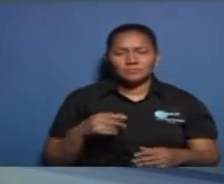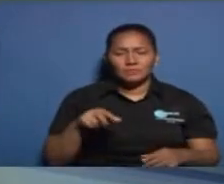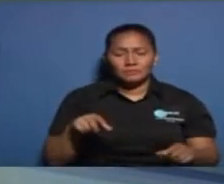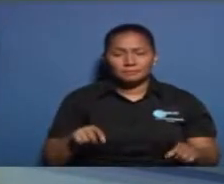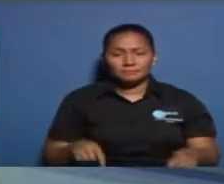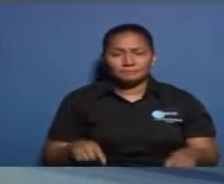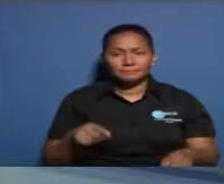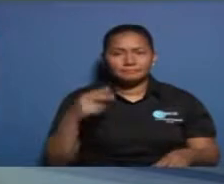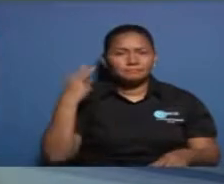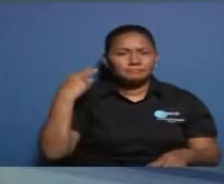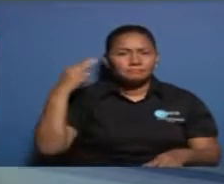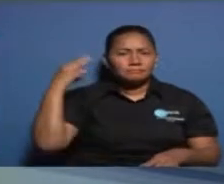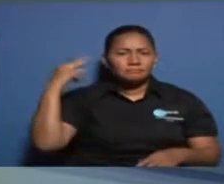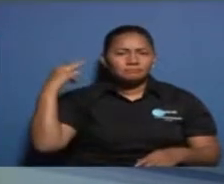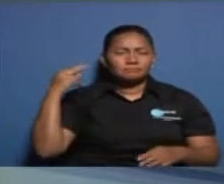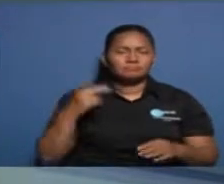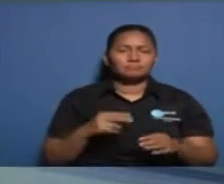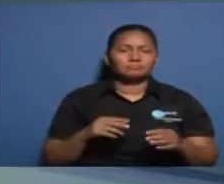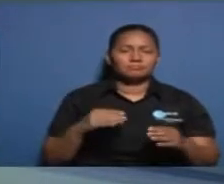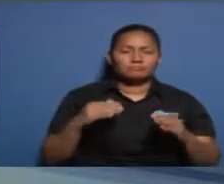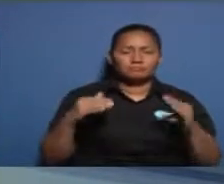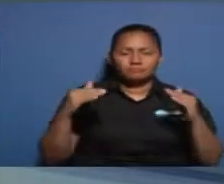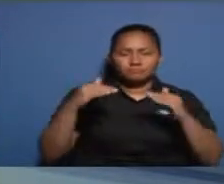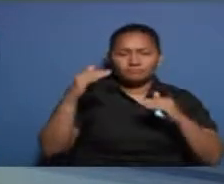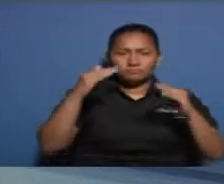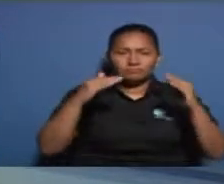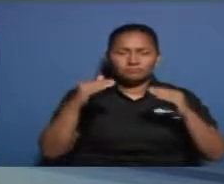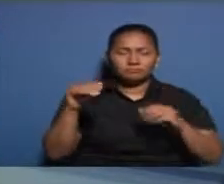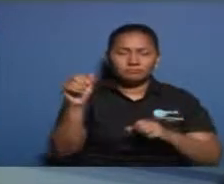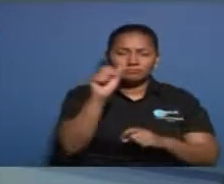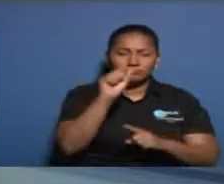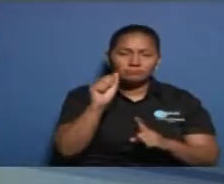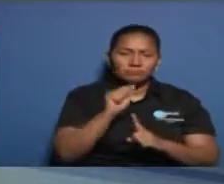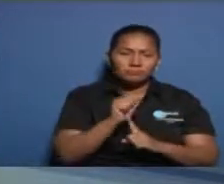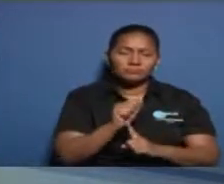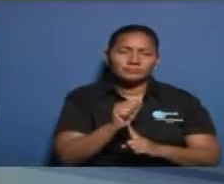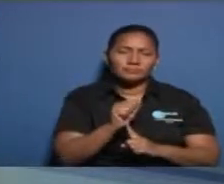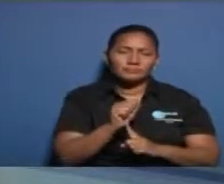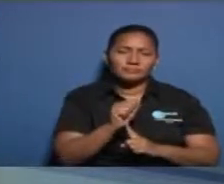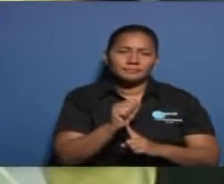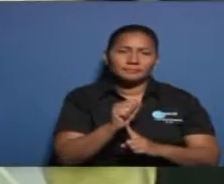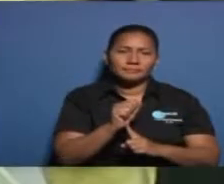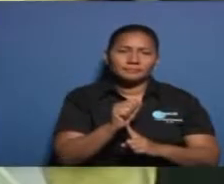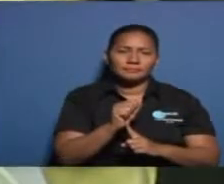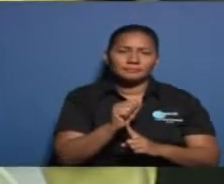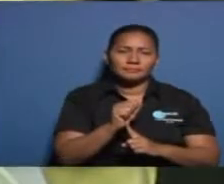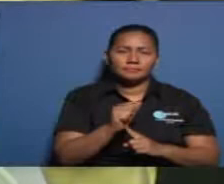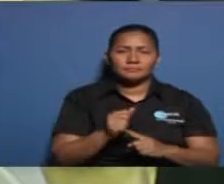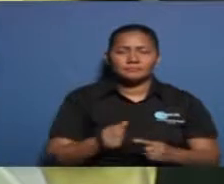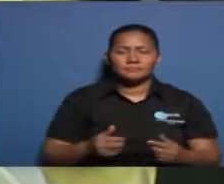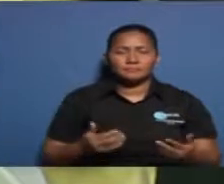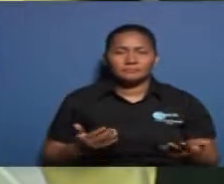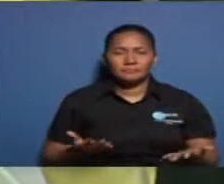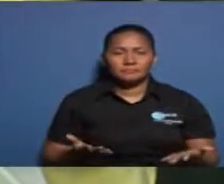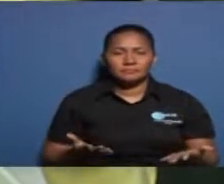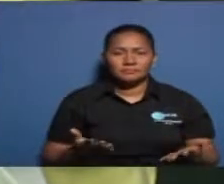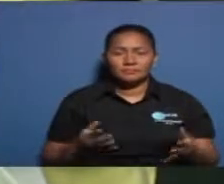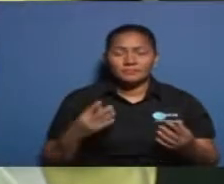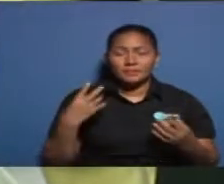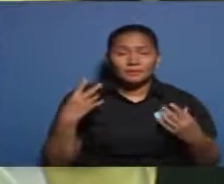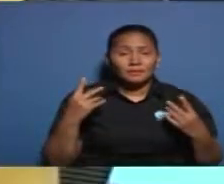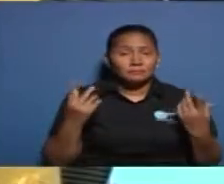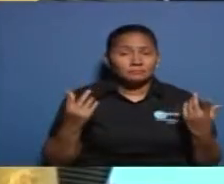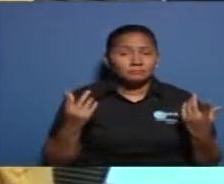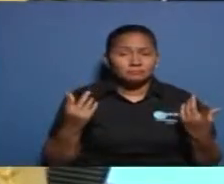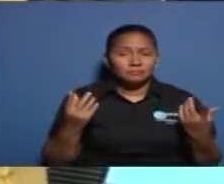social que nos ha llevado donde estamos y también que dejar en claro francisco que mirar la realidad cuántos años damos como república y cuántos presidentes